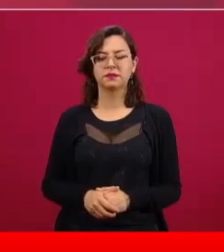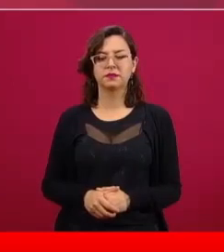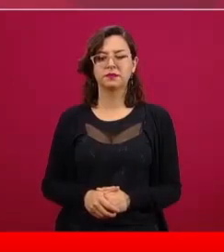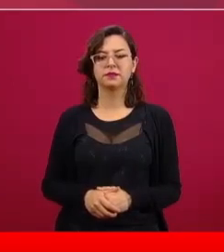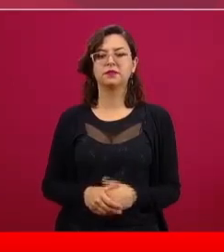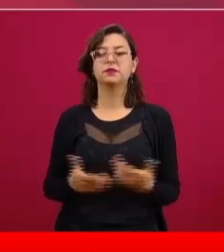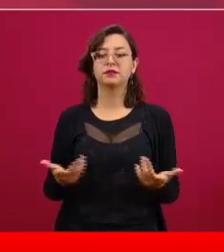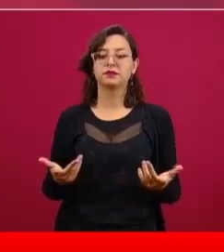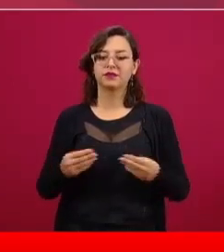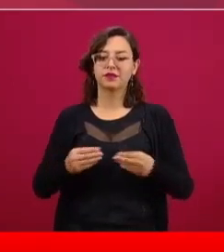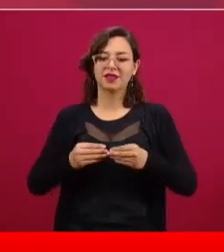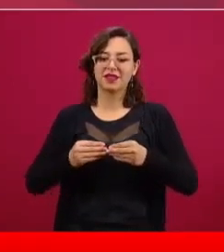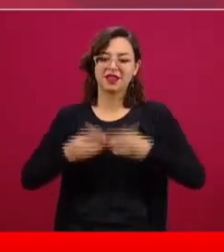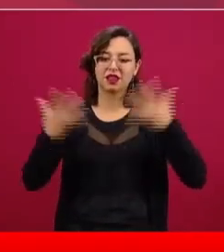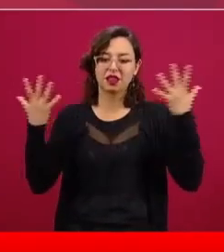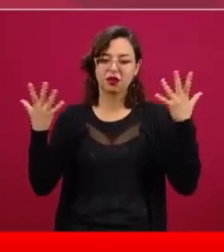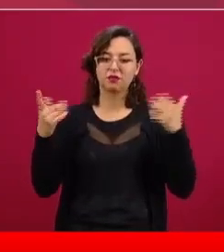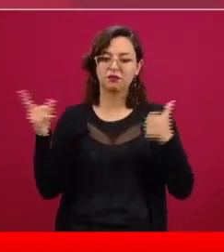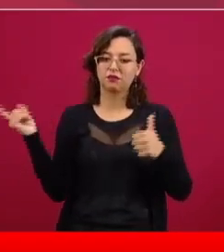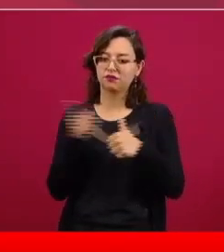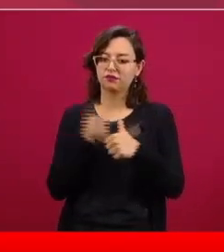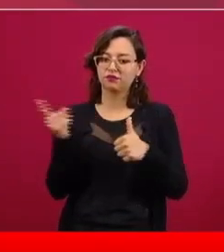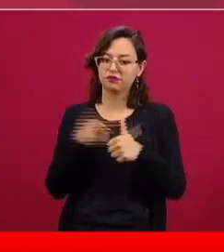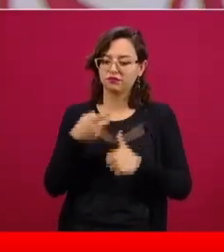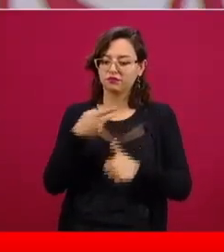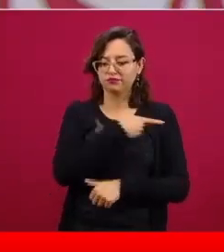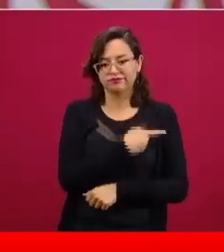de abajo hacia arriba.